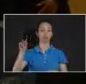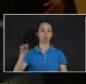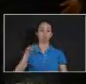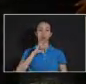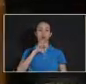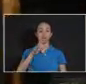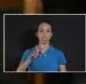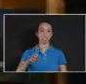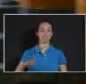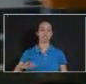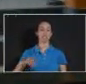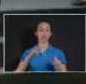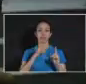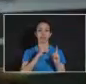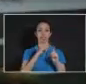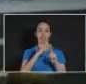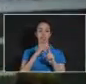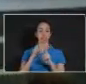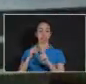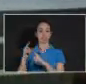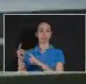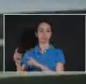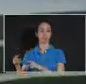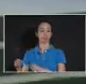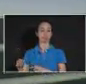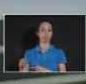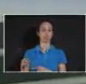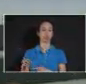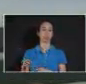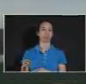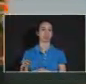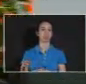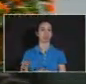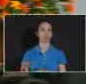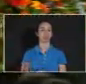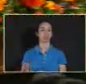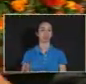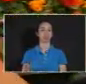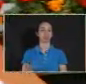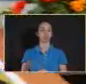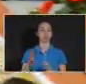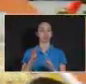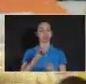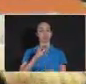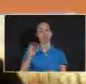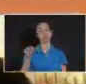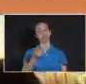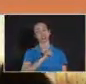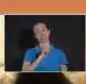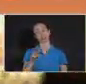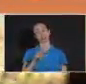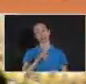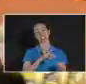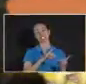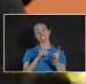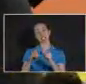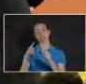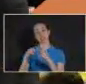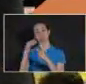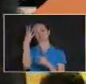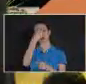Los que son guiados por el Espíritu, los tales son hijos de Dios, dice la Biblia, son maduros. Los que están